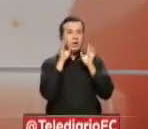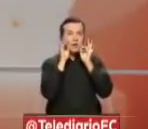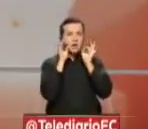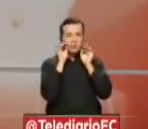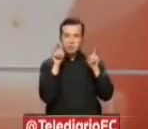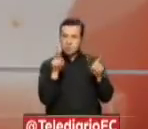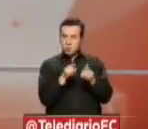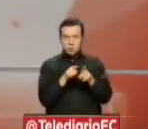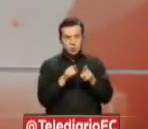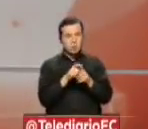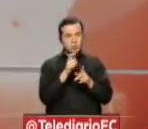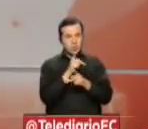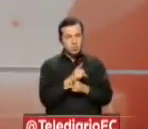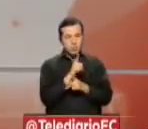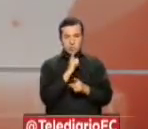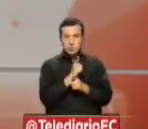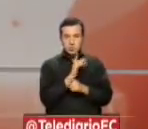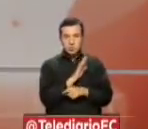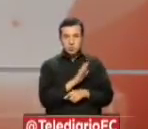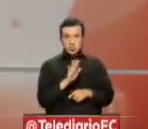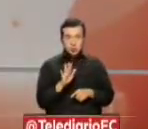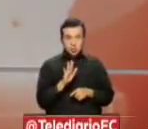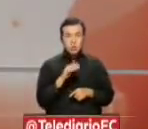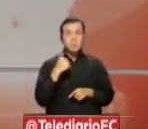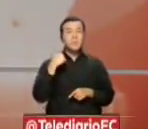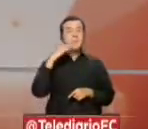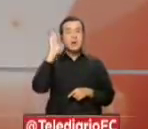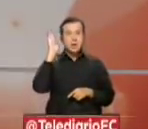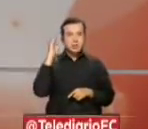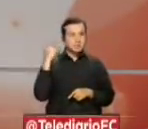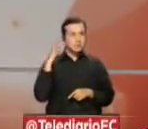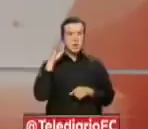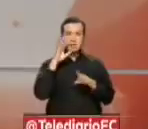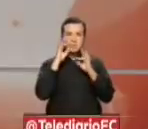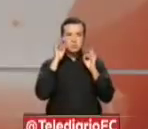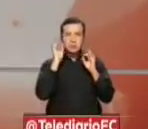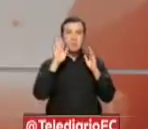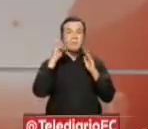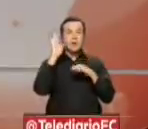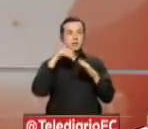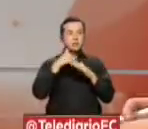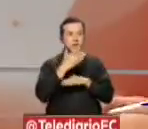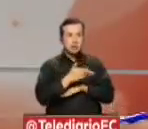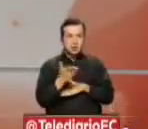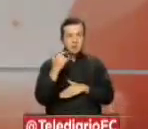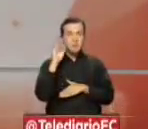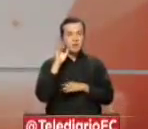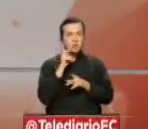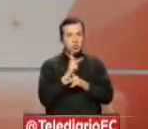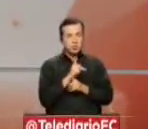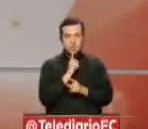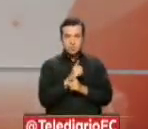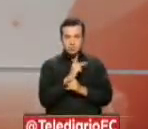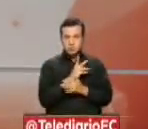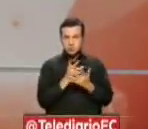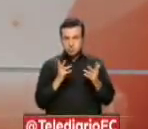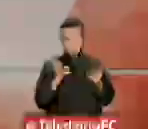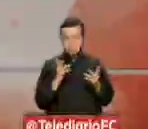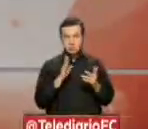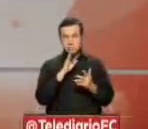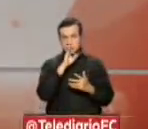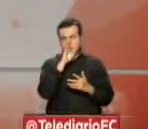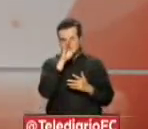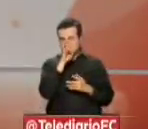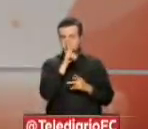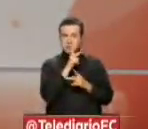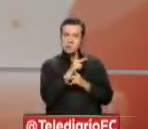igual el mismo cuidado, especialmente porque ellos salen más, o sea, son un poquito más callejeros, como quien dice, ¿no? Hay que cuidar eso también, pero siempre hay que